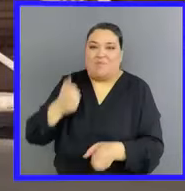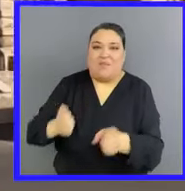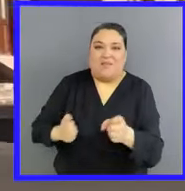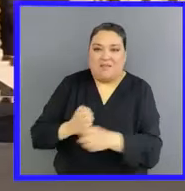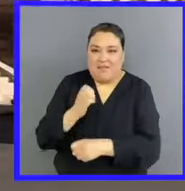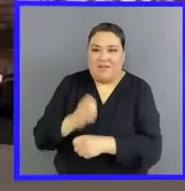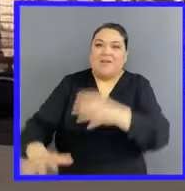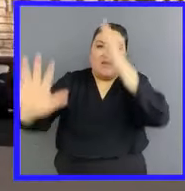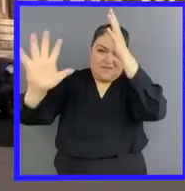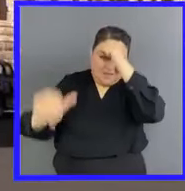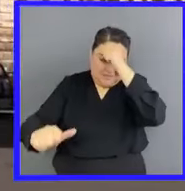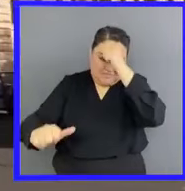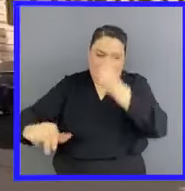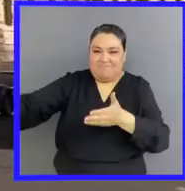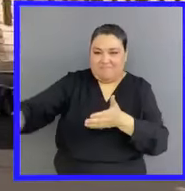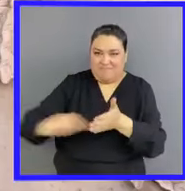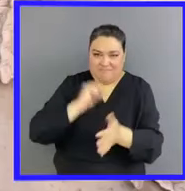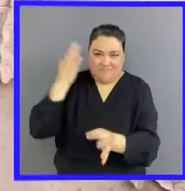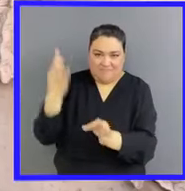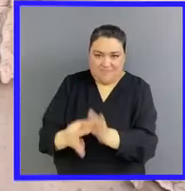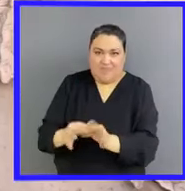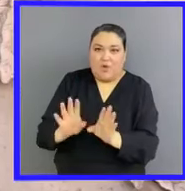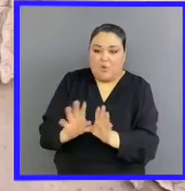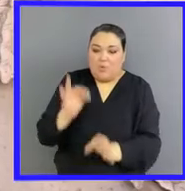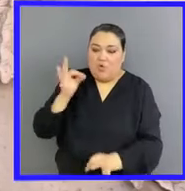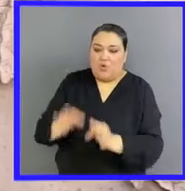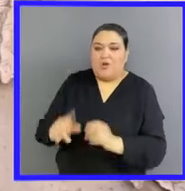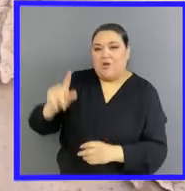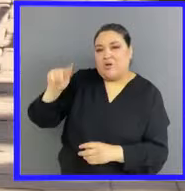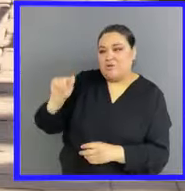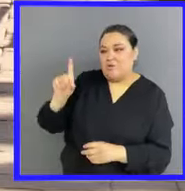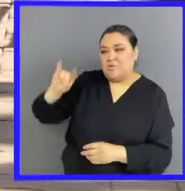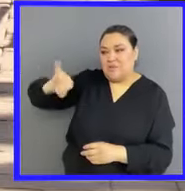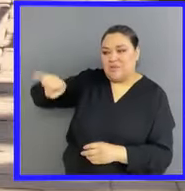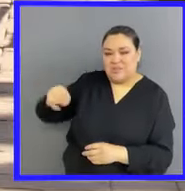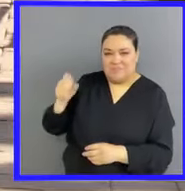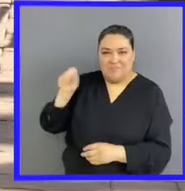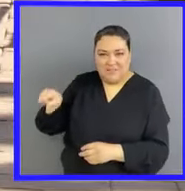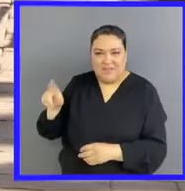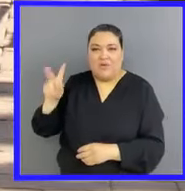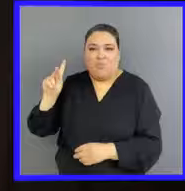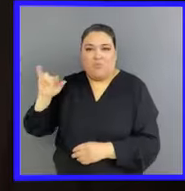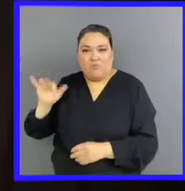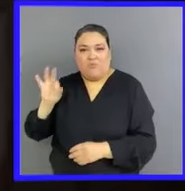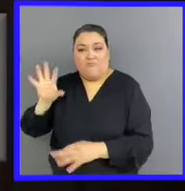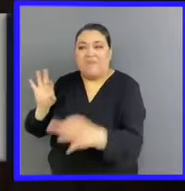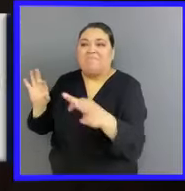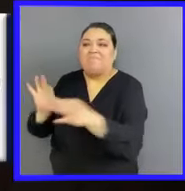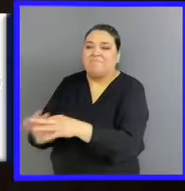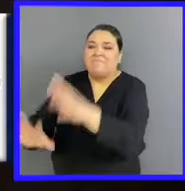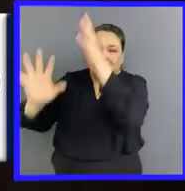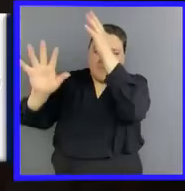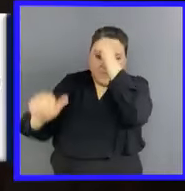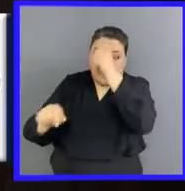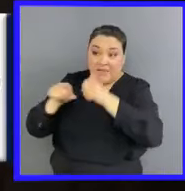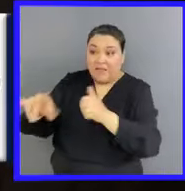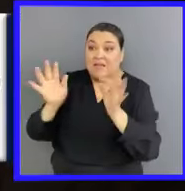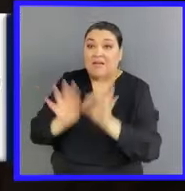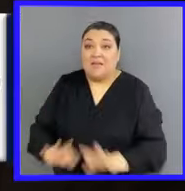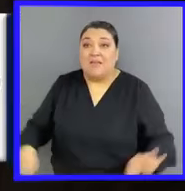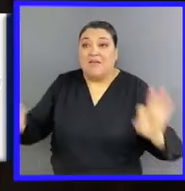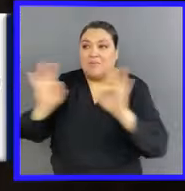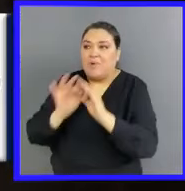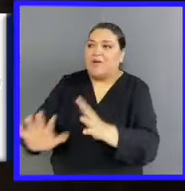de colaboración con el Tribunal de Disciplina Judicial del Poder Judicial de la Federación. Un paso histórico para consolidar la